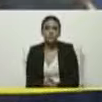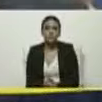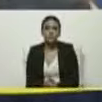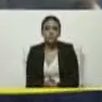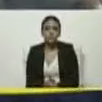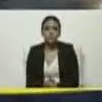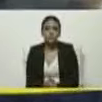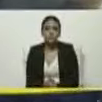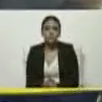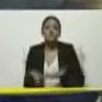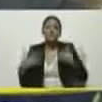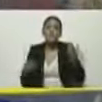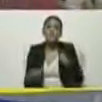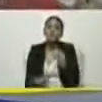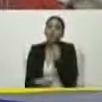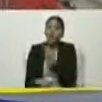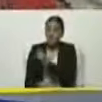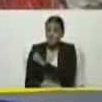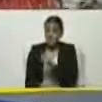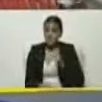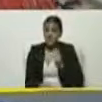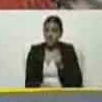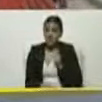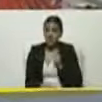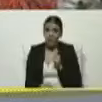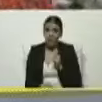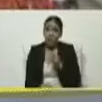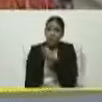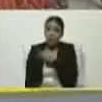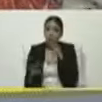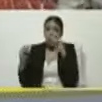Y luego yo le agregué en privado, esto no fue en público,